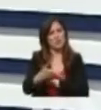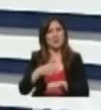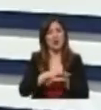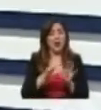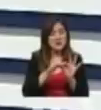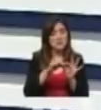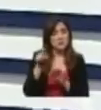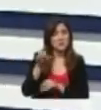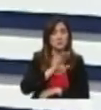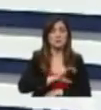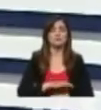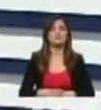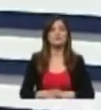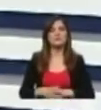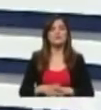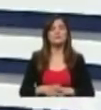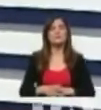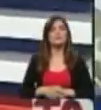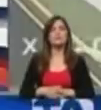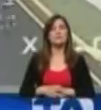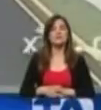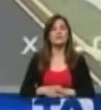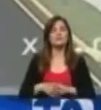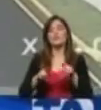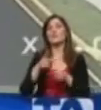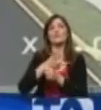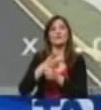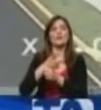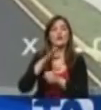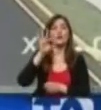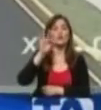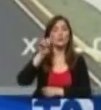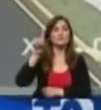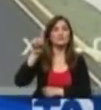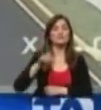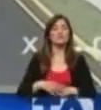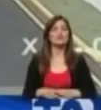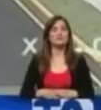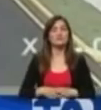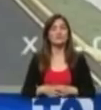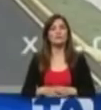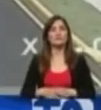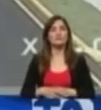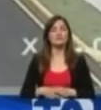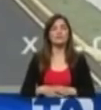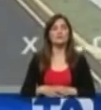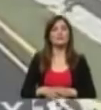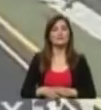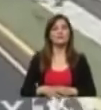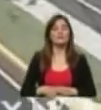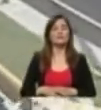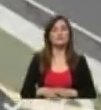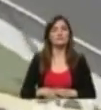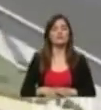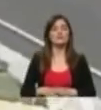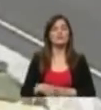esa vía y obviamente quedó en muy mal estado. Vamos ahora sí a revisar algunas cámaras del servicio integrado del ECU 911 y nos ubicamos aquí